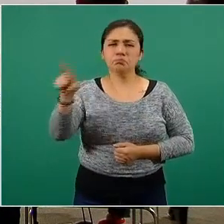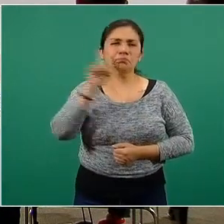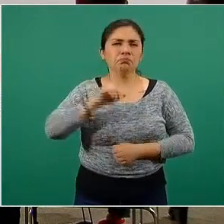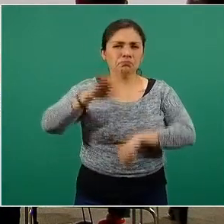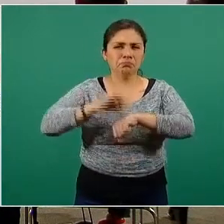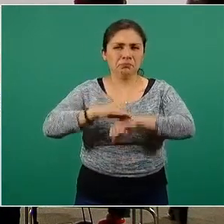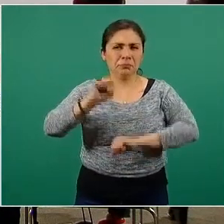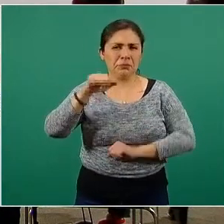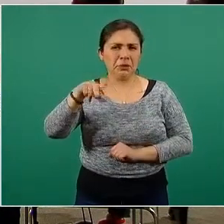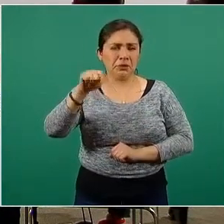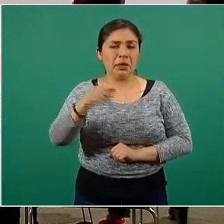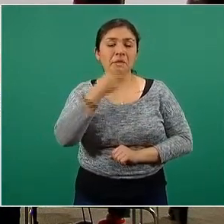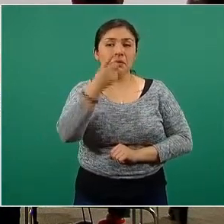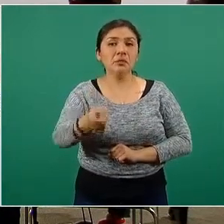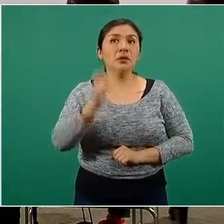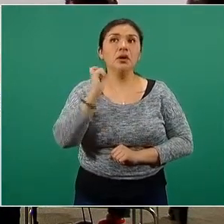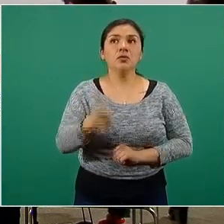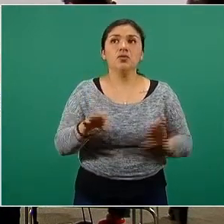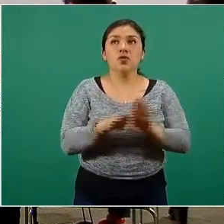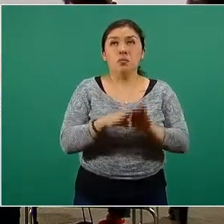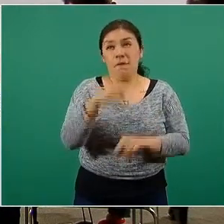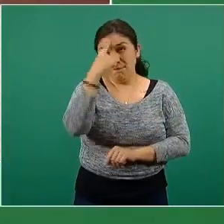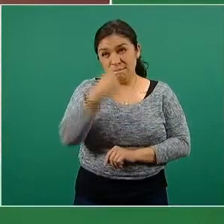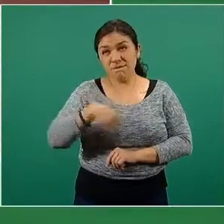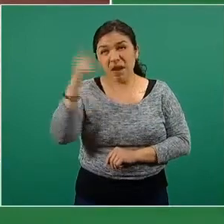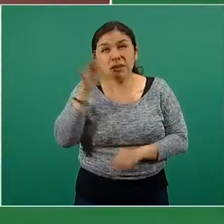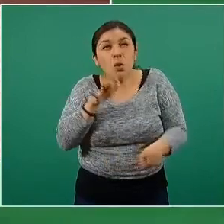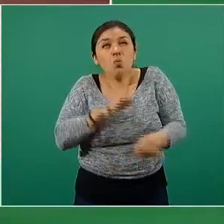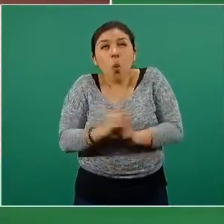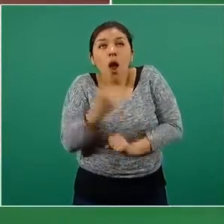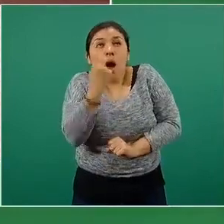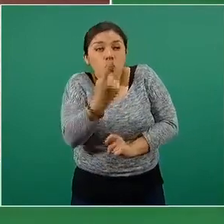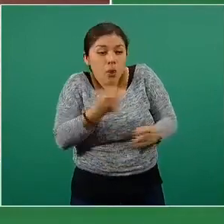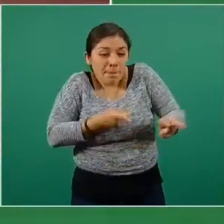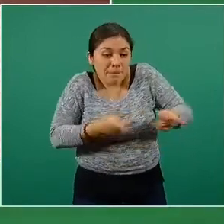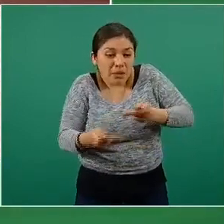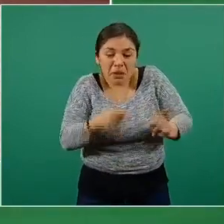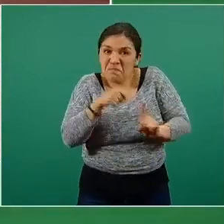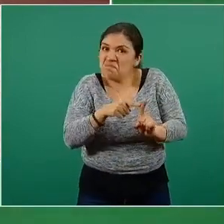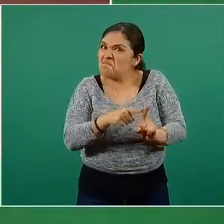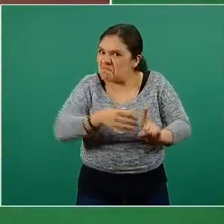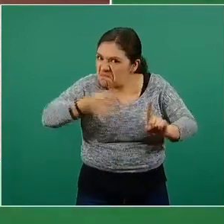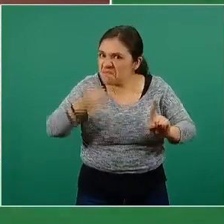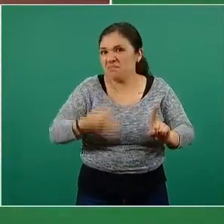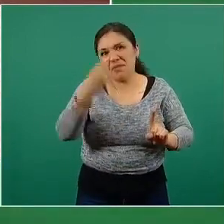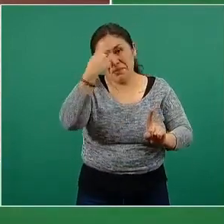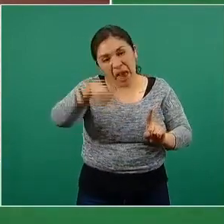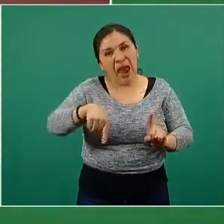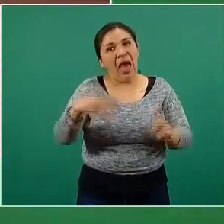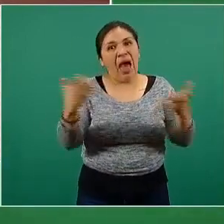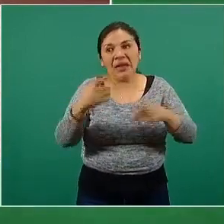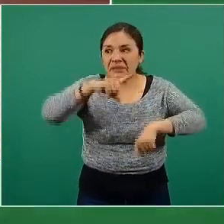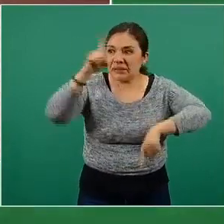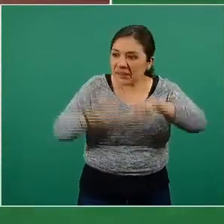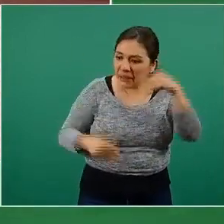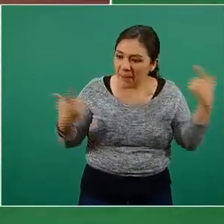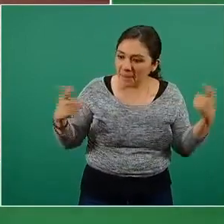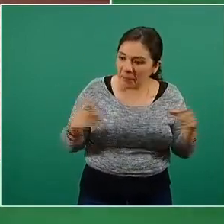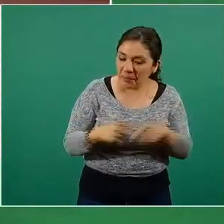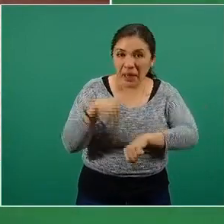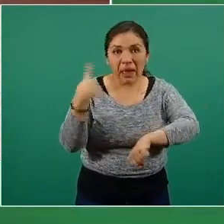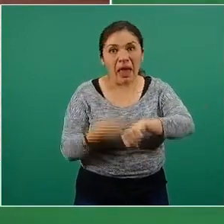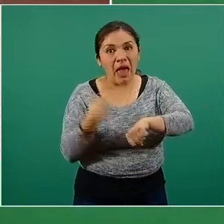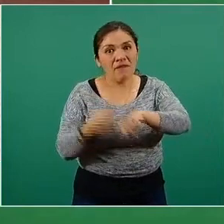Santa, tampoco es fácil el poder saber qué fue exactamente lo que hizo por